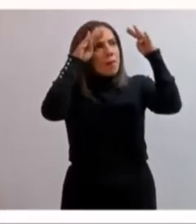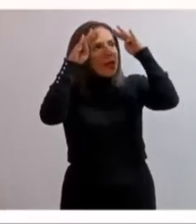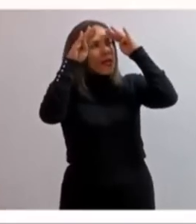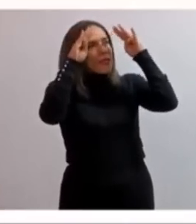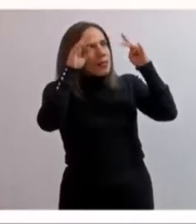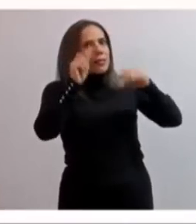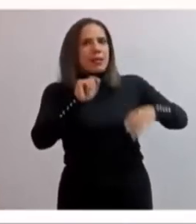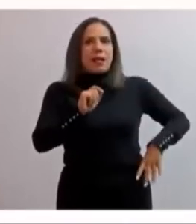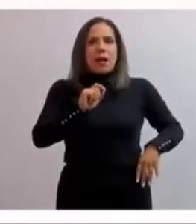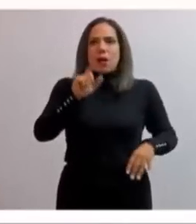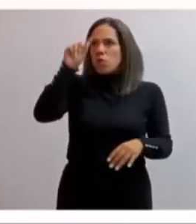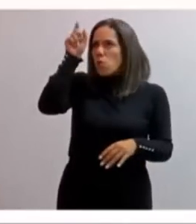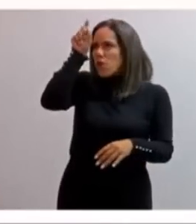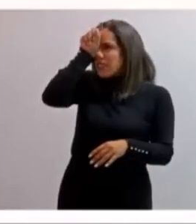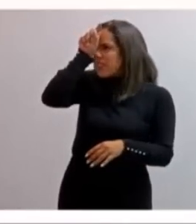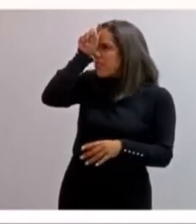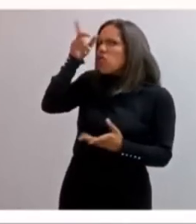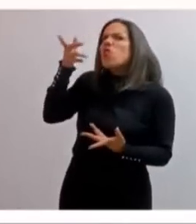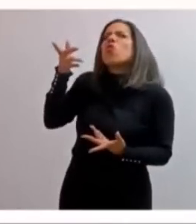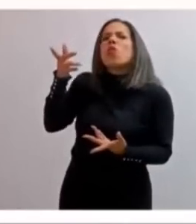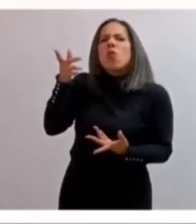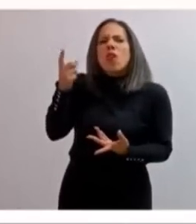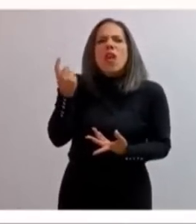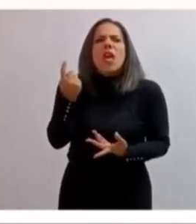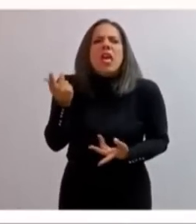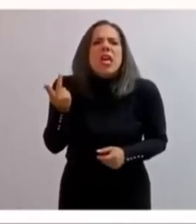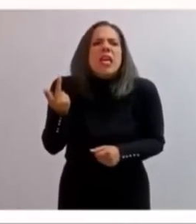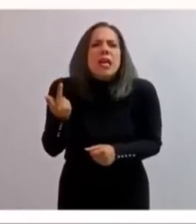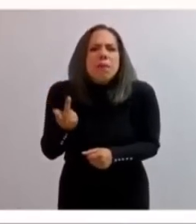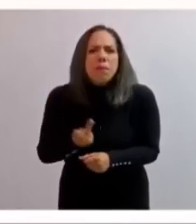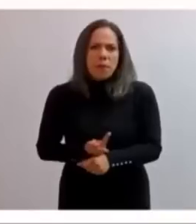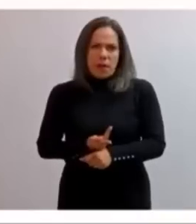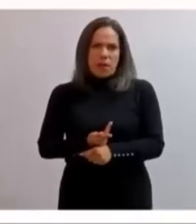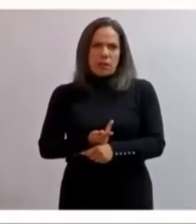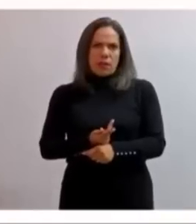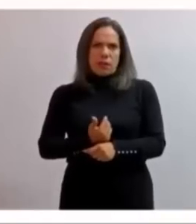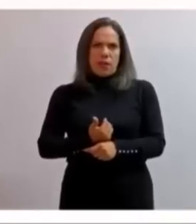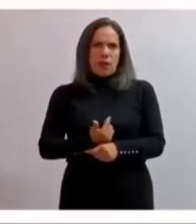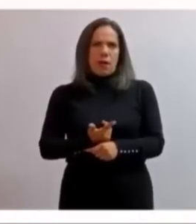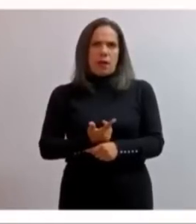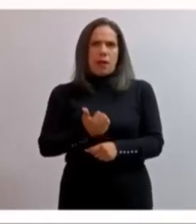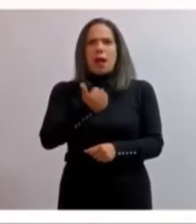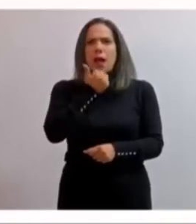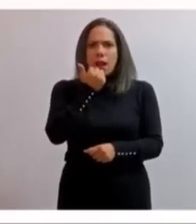que cuestione qué es lo que está pasando en su entorno social mediante